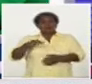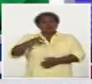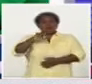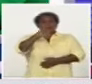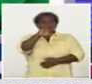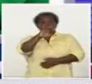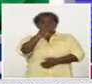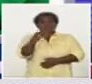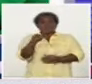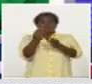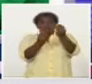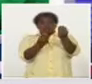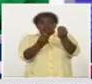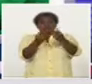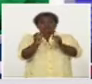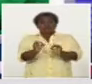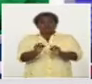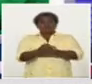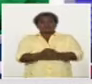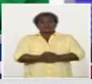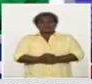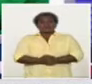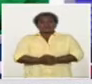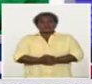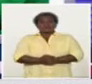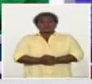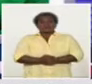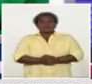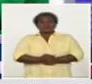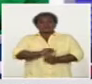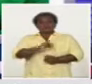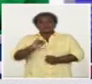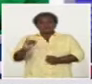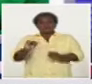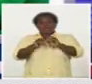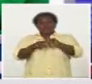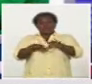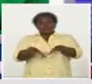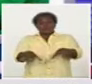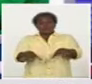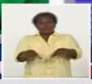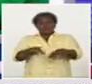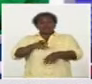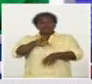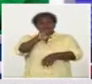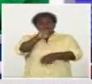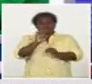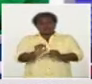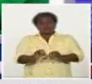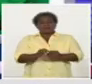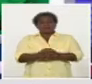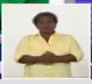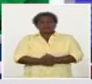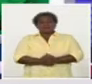próstata que ya incluso se había extendido y que realmente eran